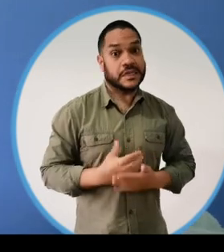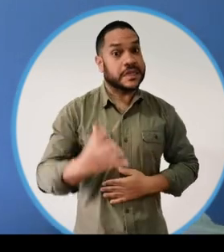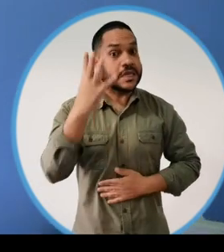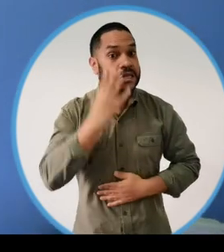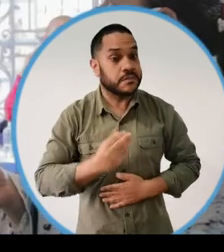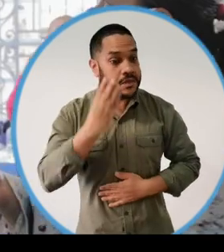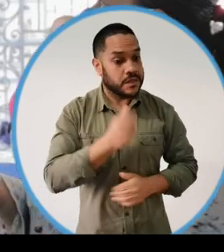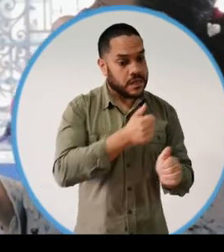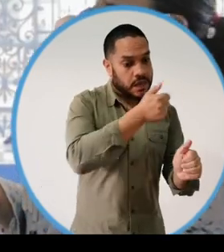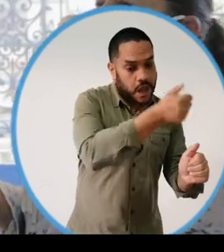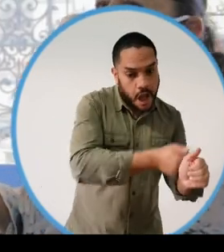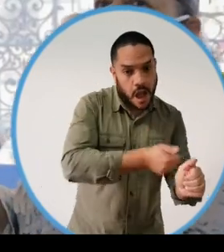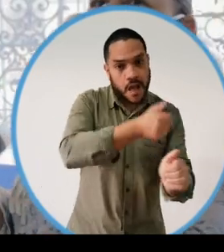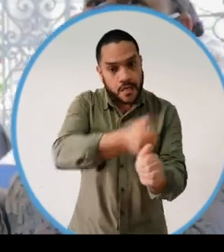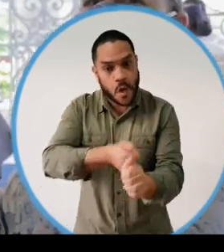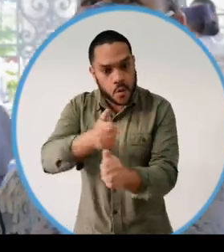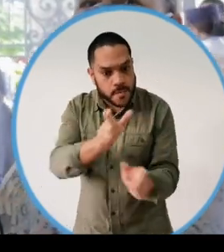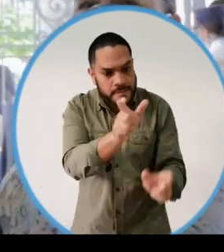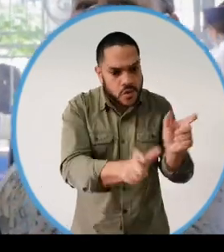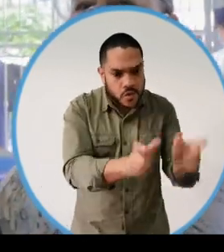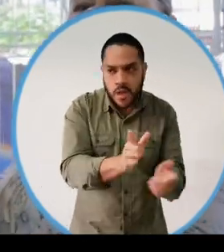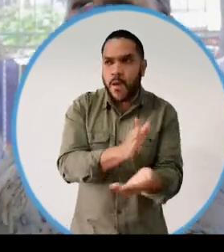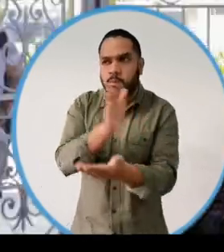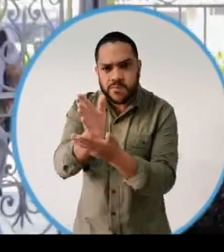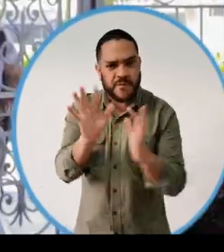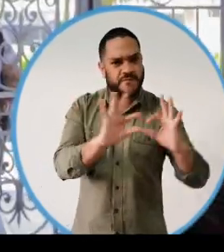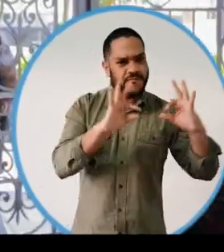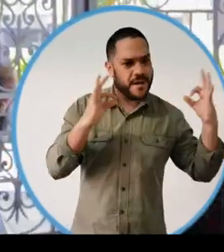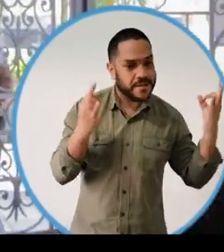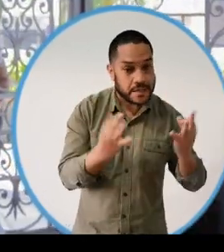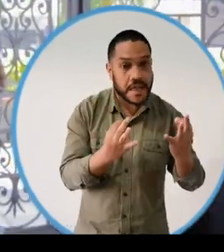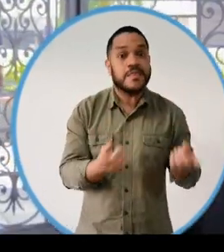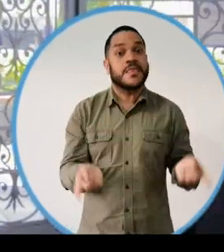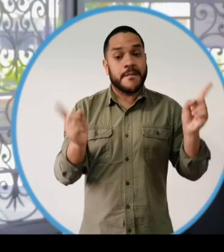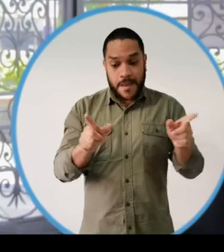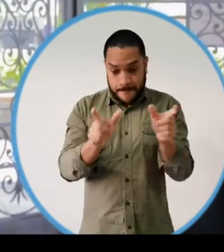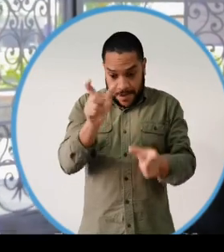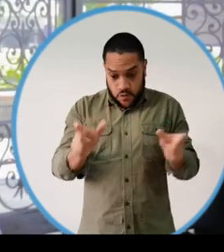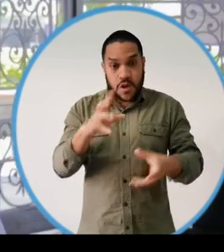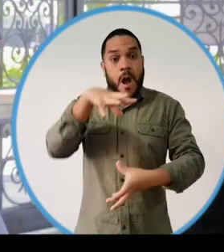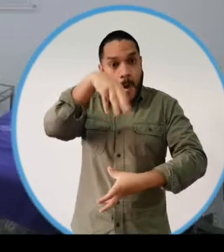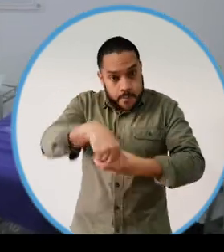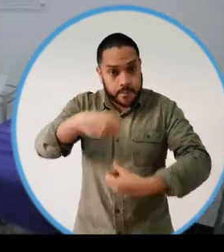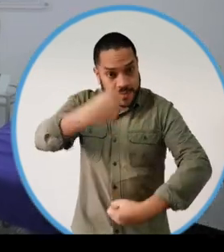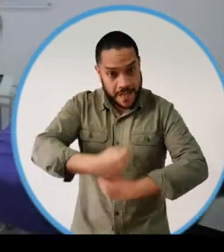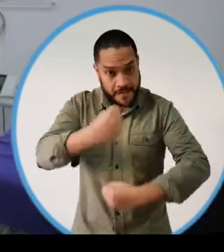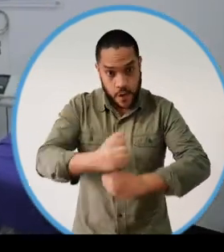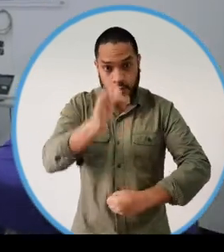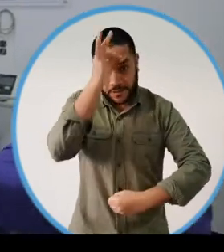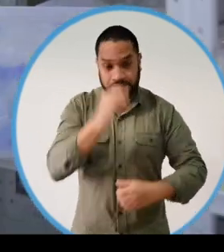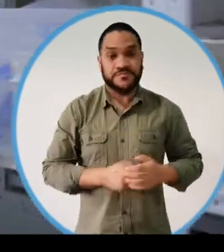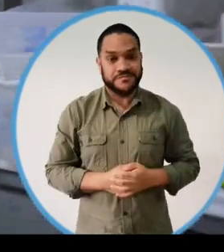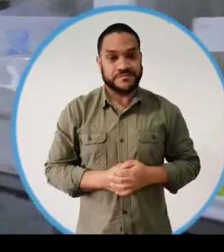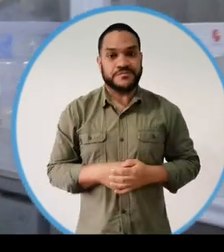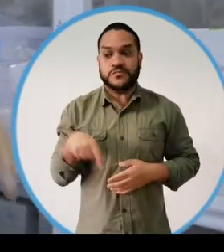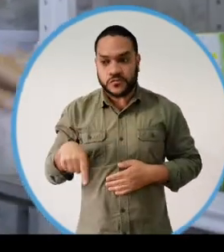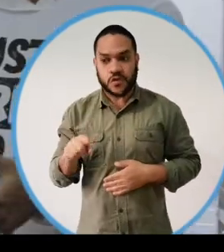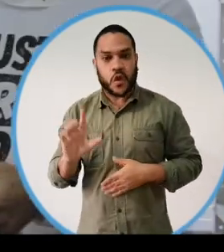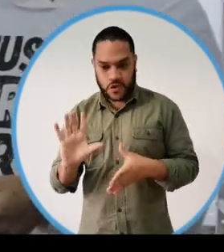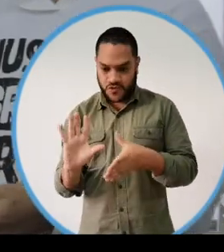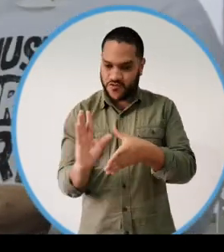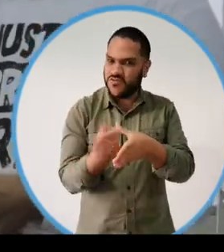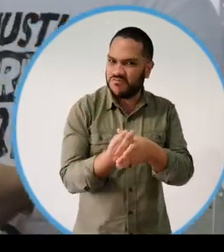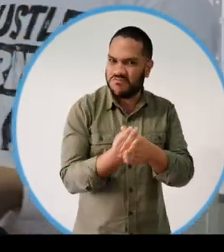de cada uno de nuestros pacientes, sus familias y el bienestar de nuestros colaboradores. Siendo un hospital incluyente, hemos